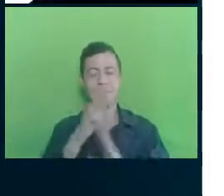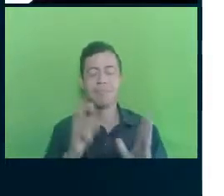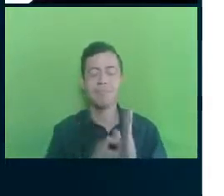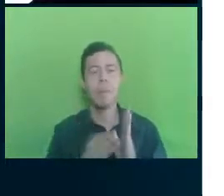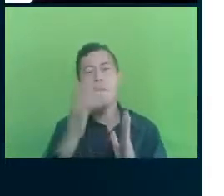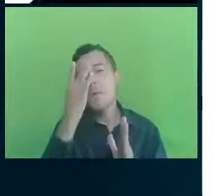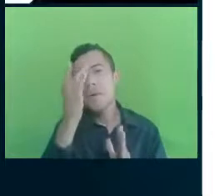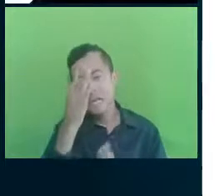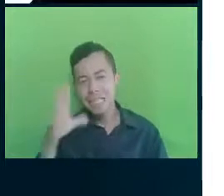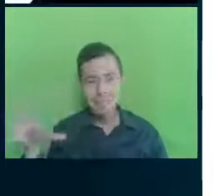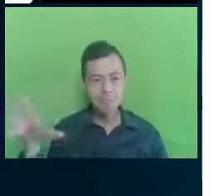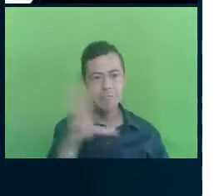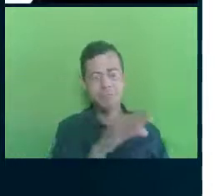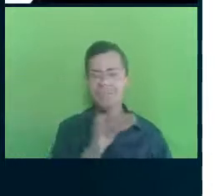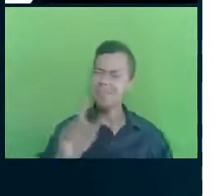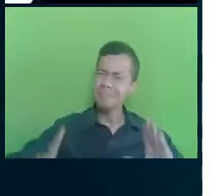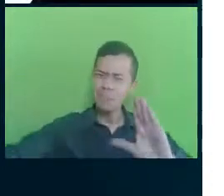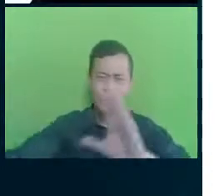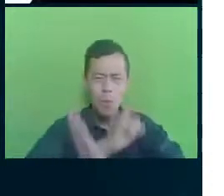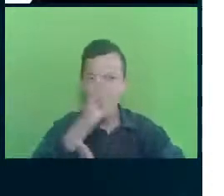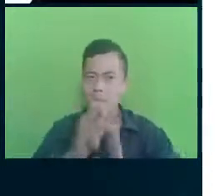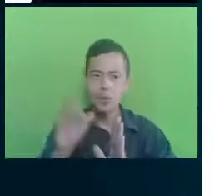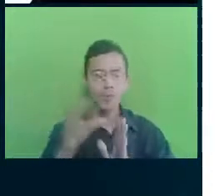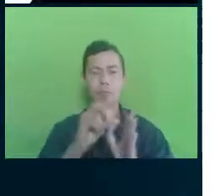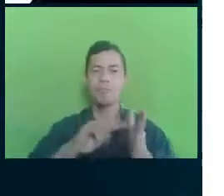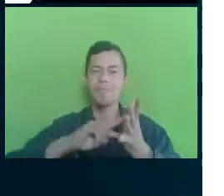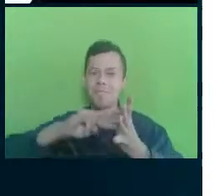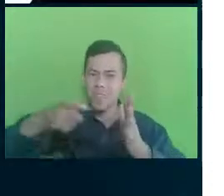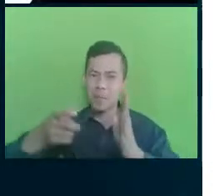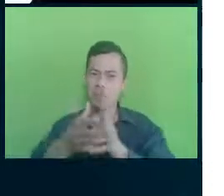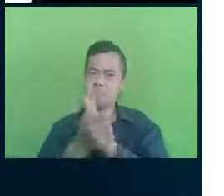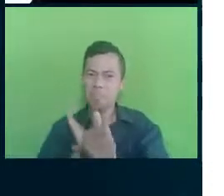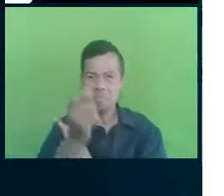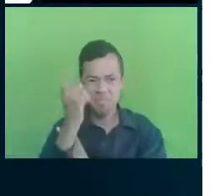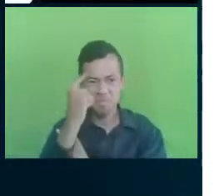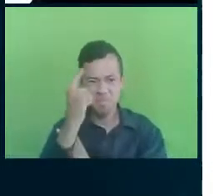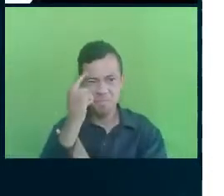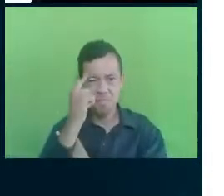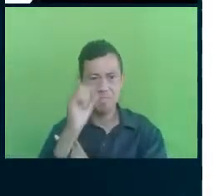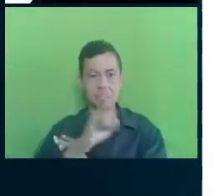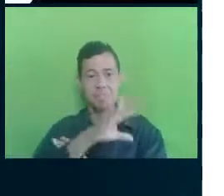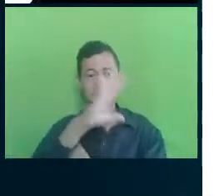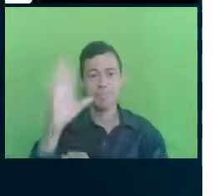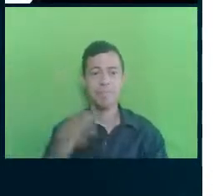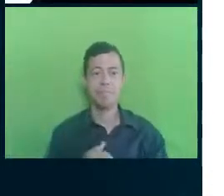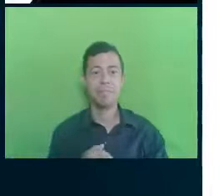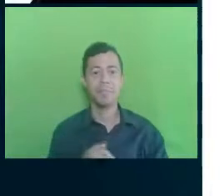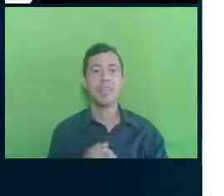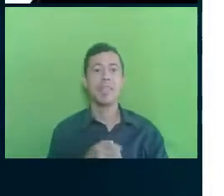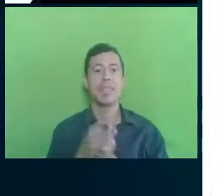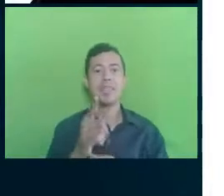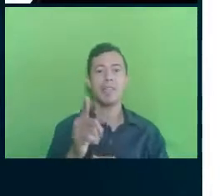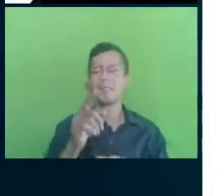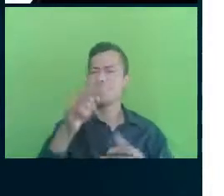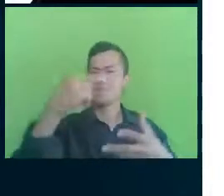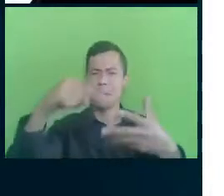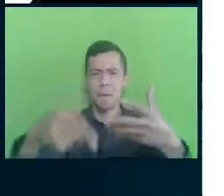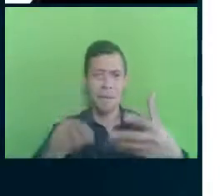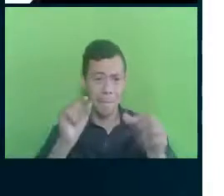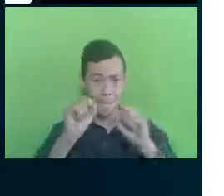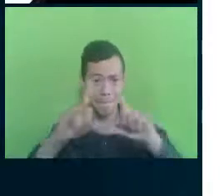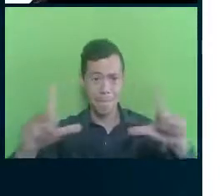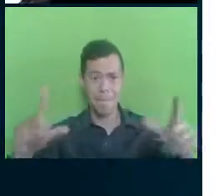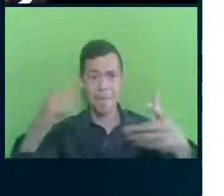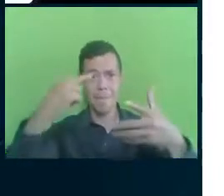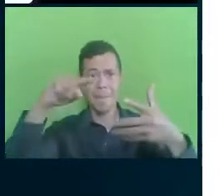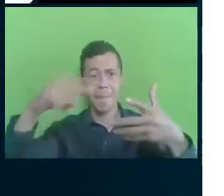productos tienen inteligencia artificial embebida. Desde Maps, si lo están utilizando, hasta Waze, Gmail, YouTube, Search,